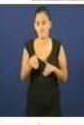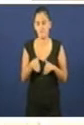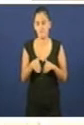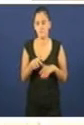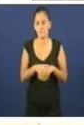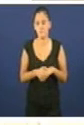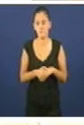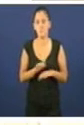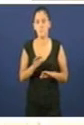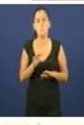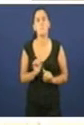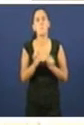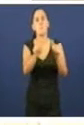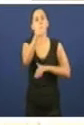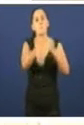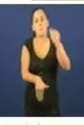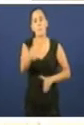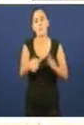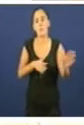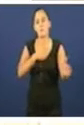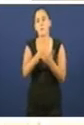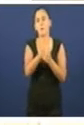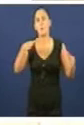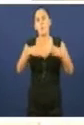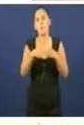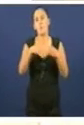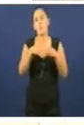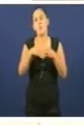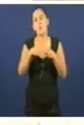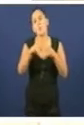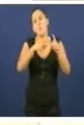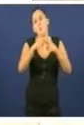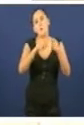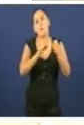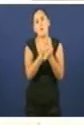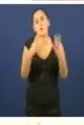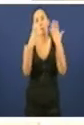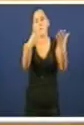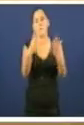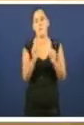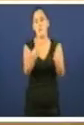votamos en primeiro lugar a enmenda do Grupo Parlamentario do Bloque Nacionalista Galego número nove. votamos.